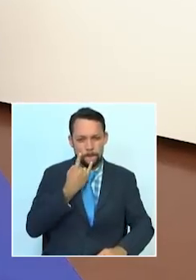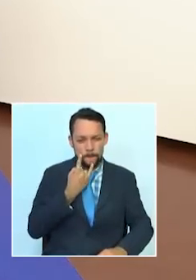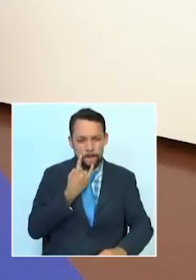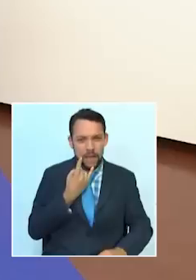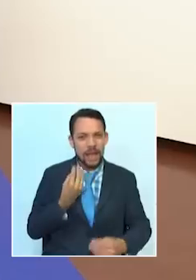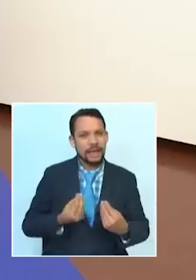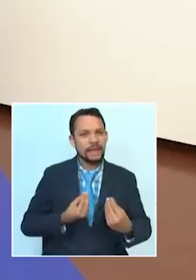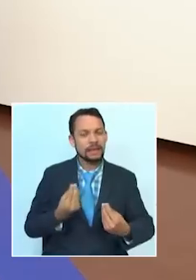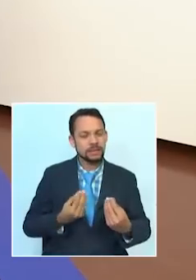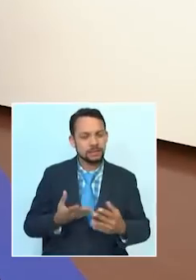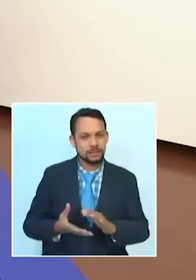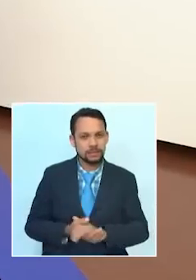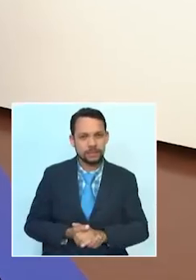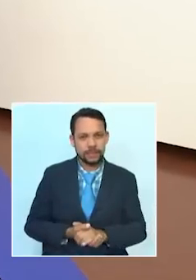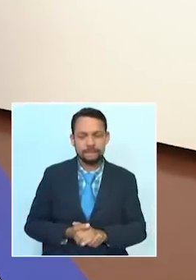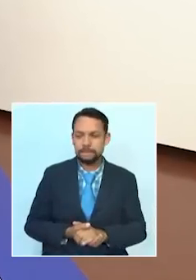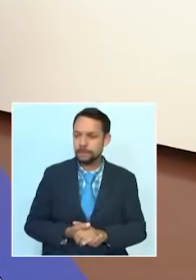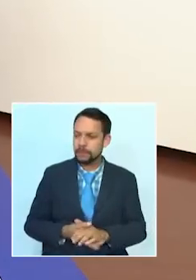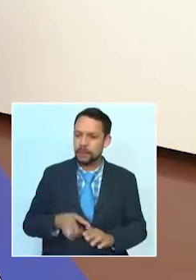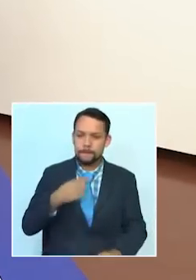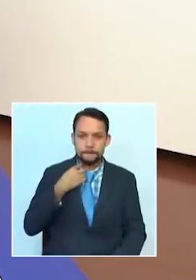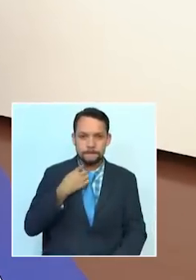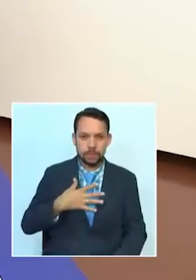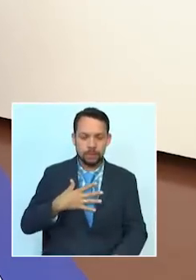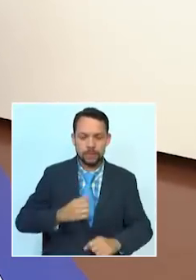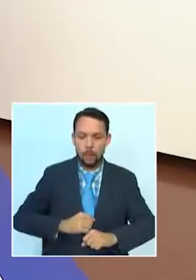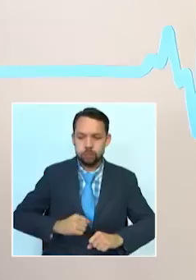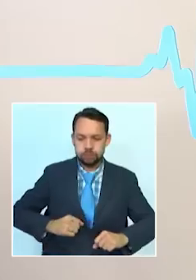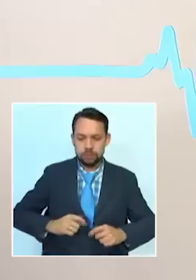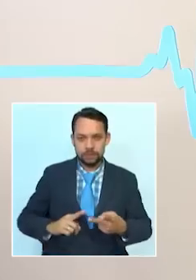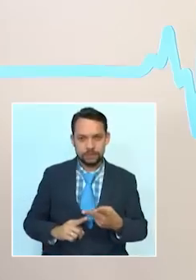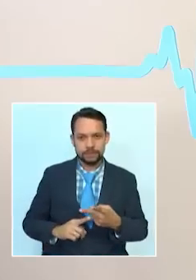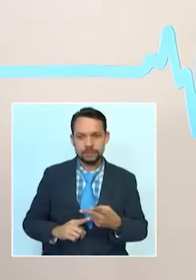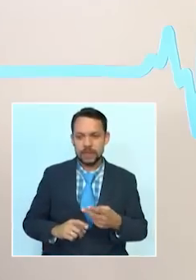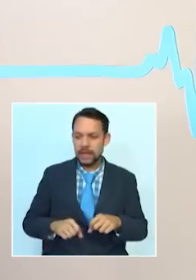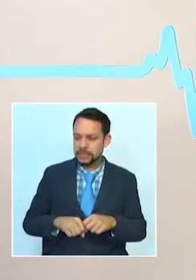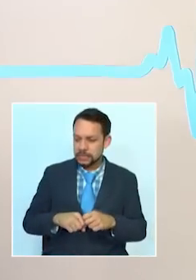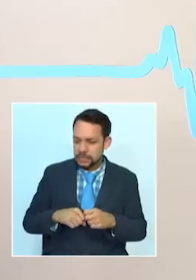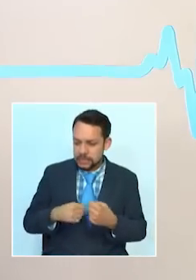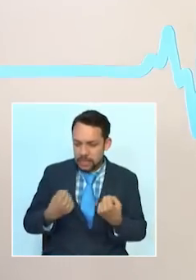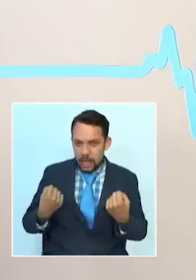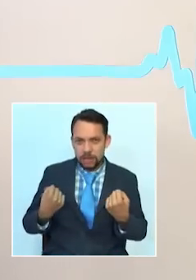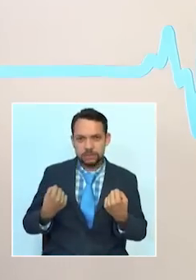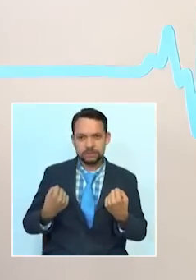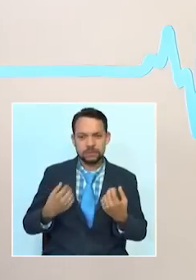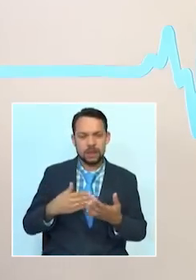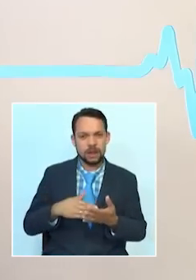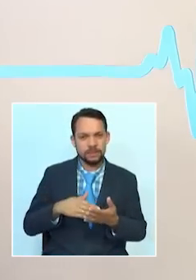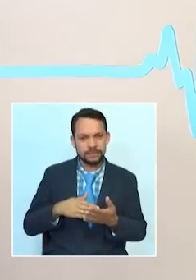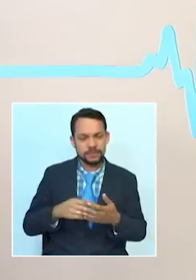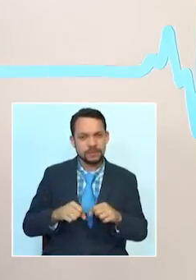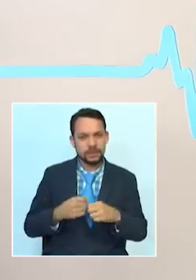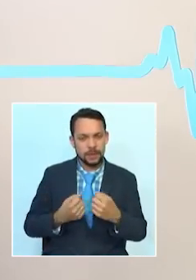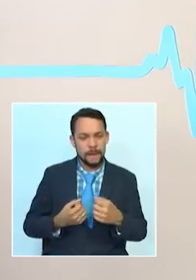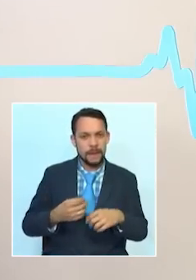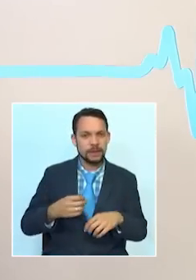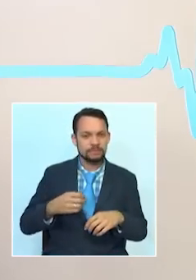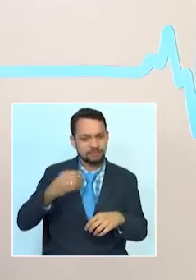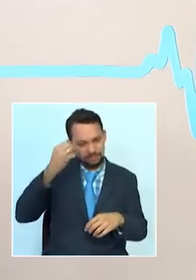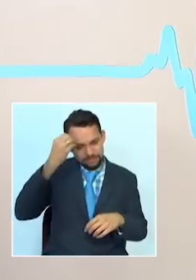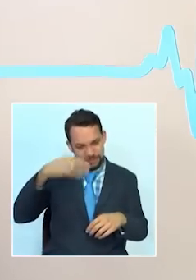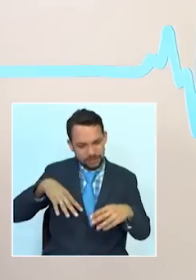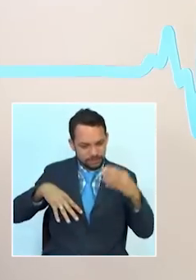hacer el hipotiroidismo es una enfermedad que produce resequedad se quebrantan las uñas el pelo se cae